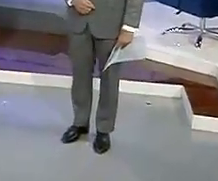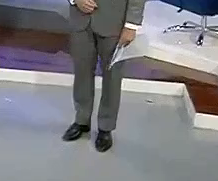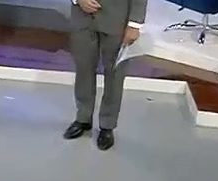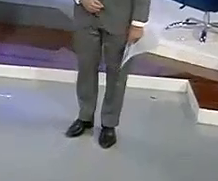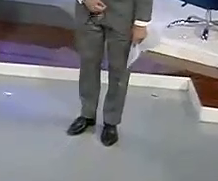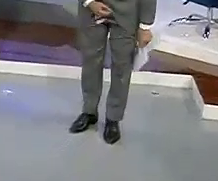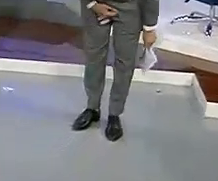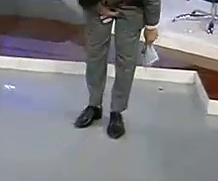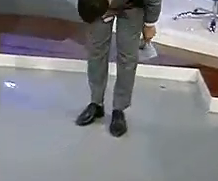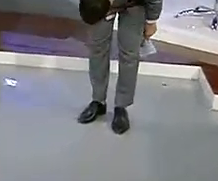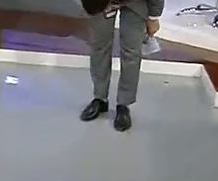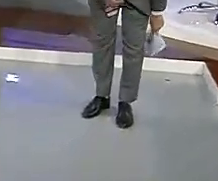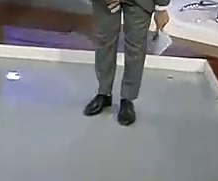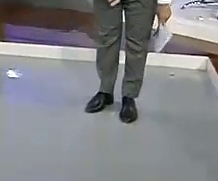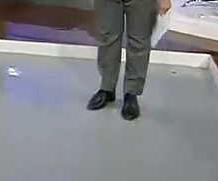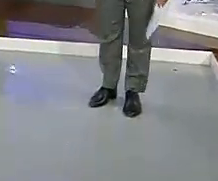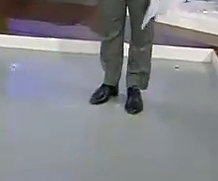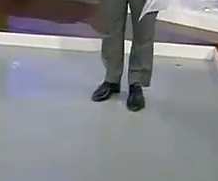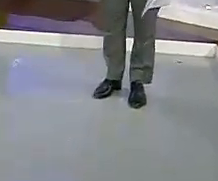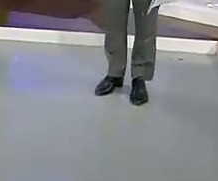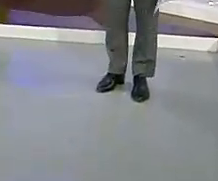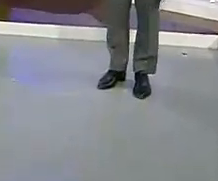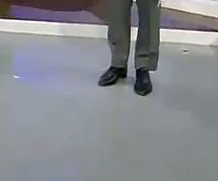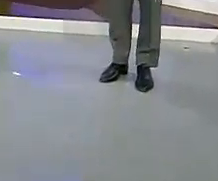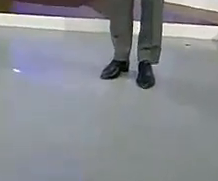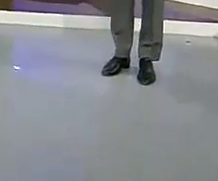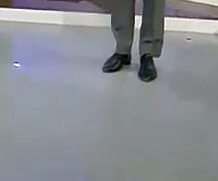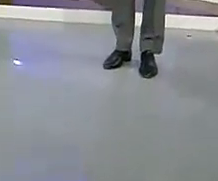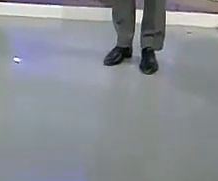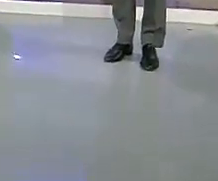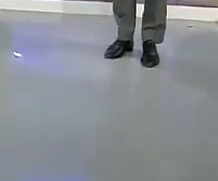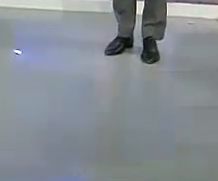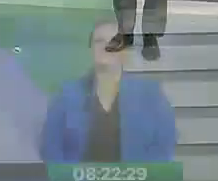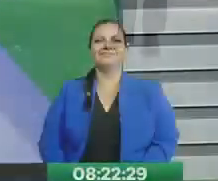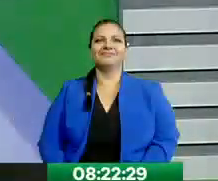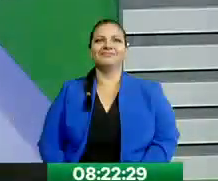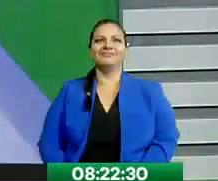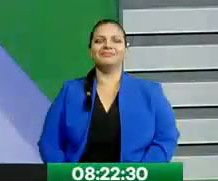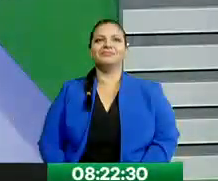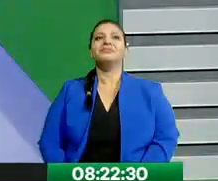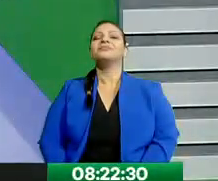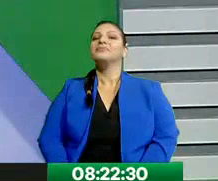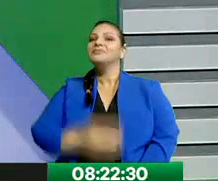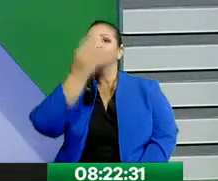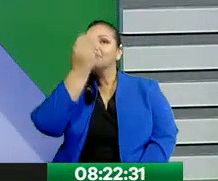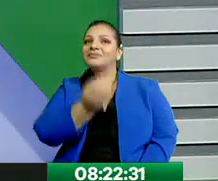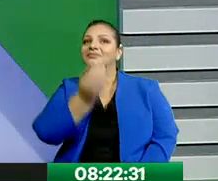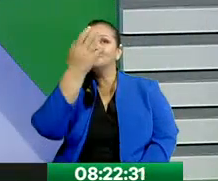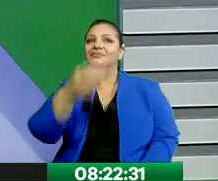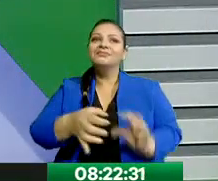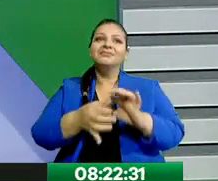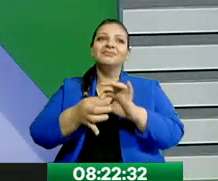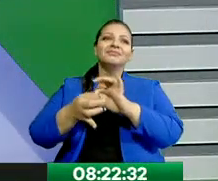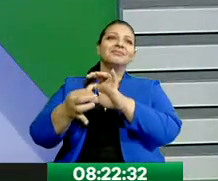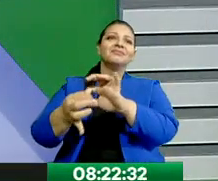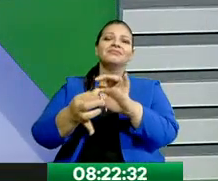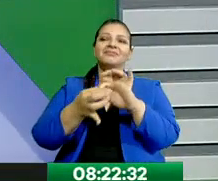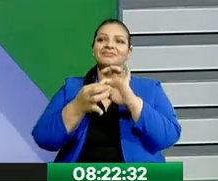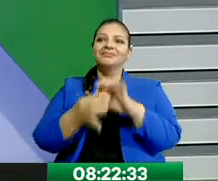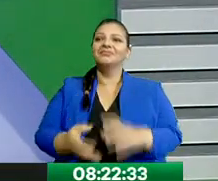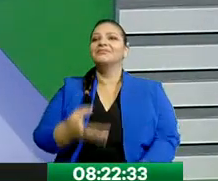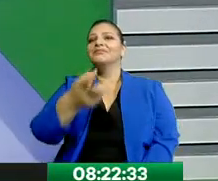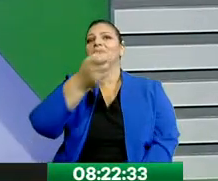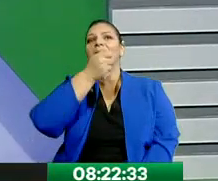Compañeros, excelente día miércoles para todos ustedes. Nosotros tenemos importantes novedades desde exteriores, pero más adelante nuestros equipos darán a